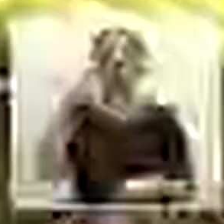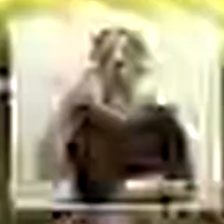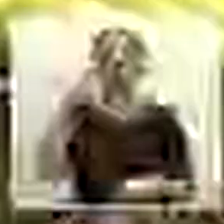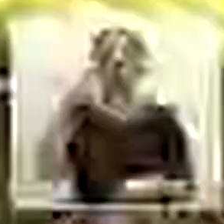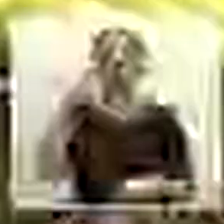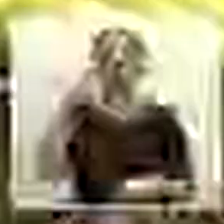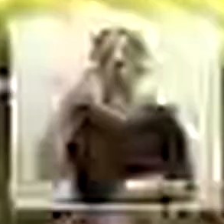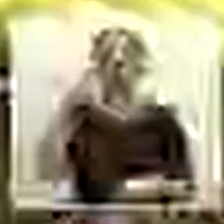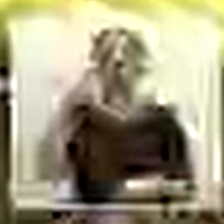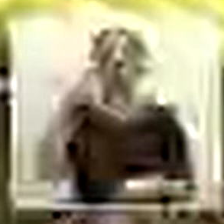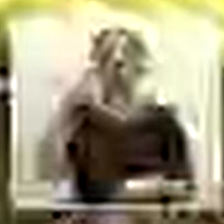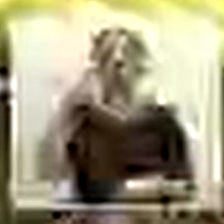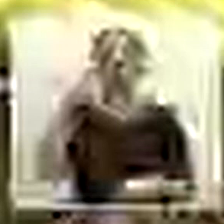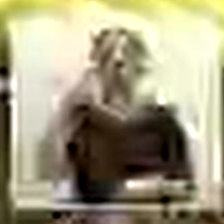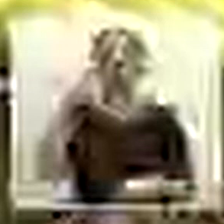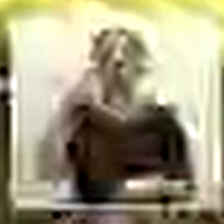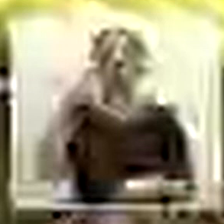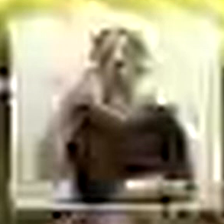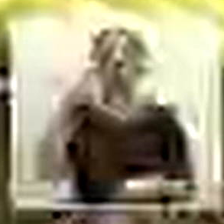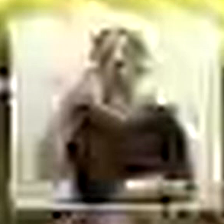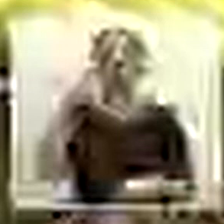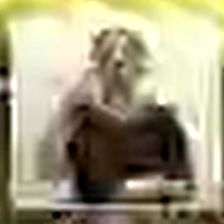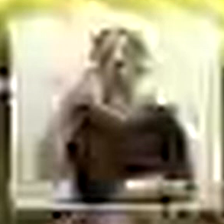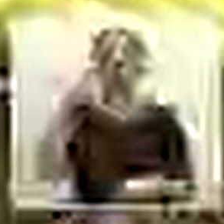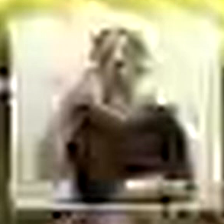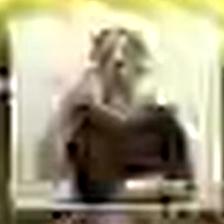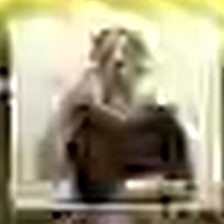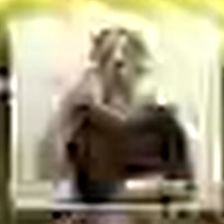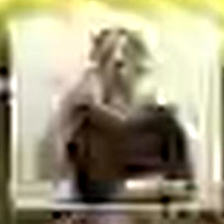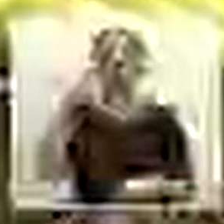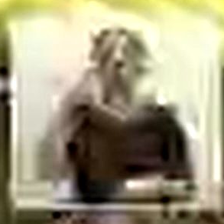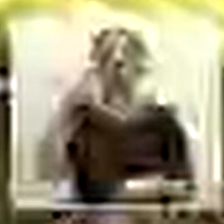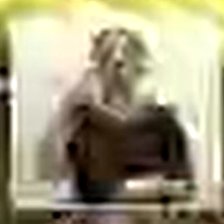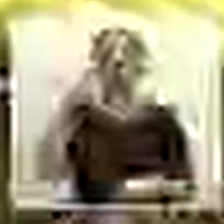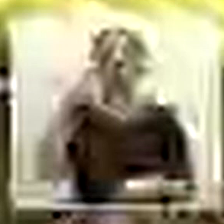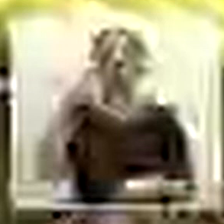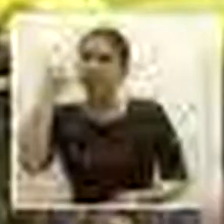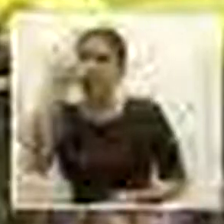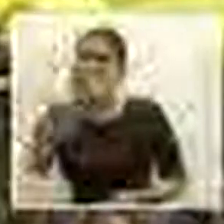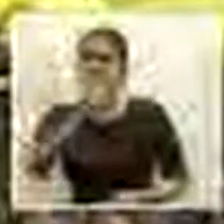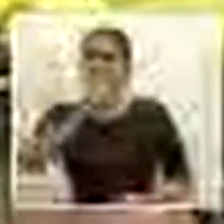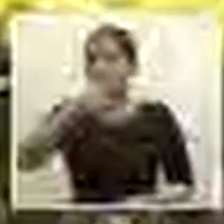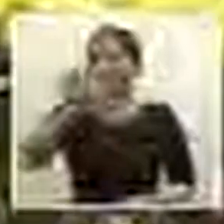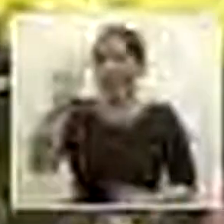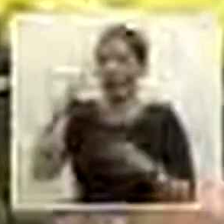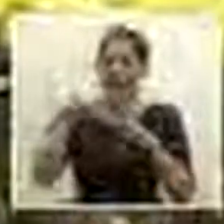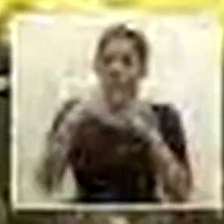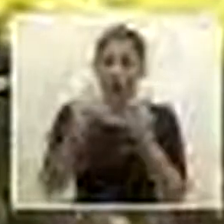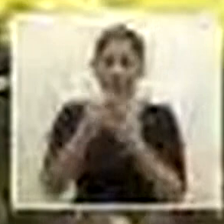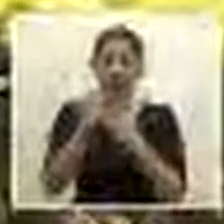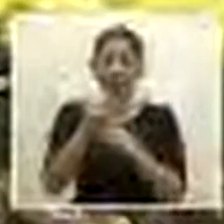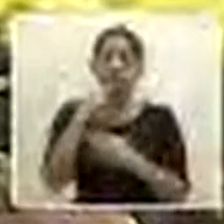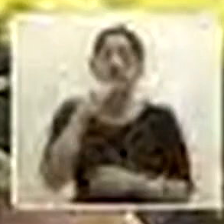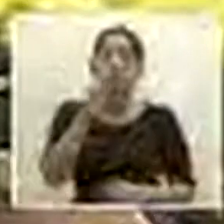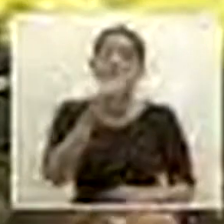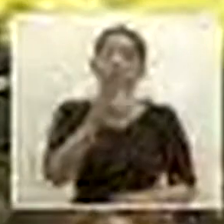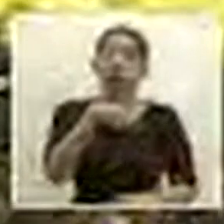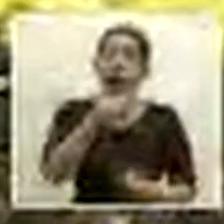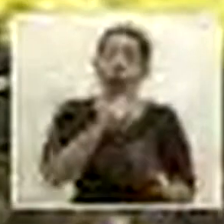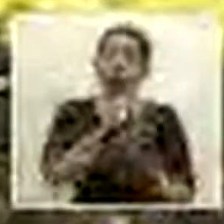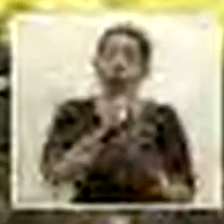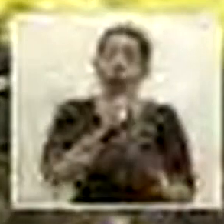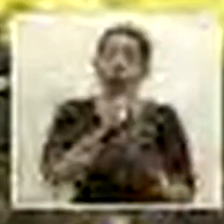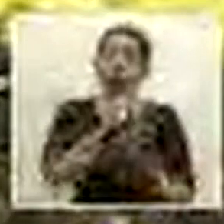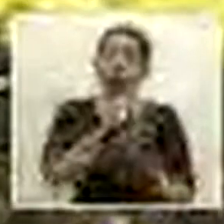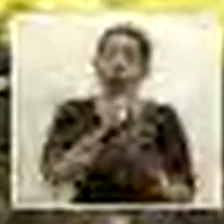hubo con el Ministerio de Salud. Entiendo que el doctor Rodrigo Marín los llamó en la reunión de jefes el jueves anterior y les dijo, hay 2 casos sospechosos, hubo